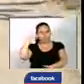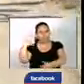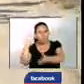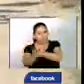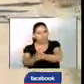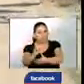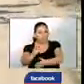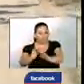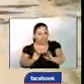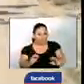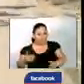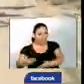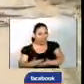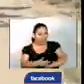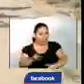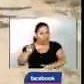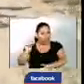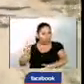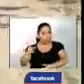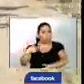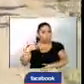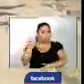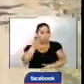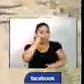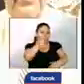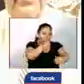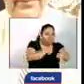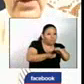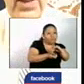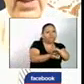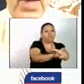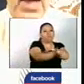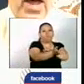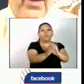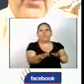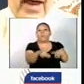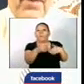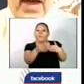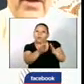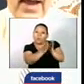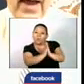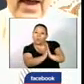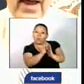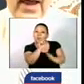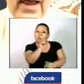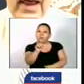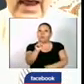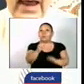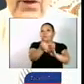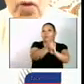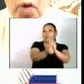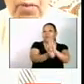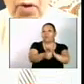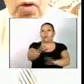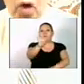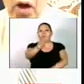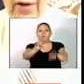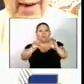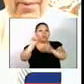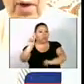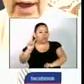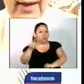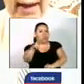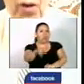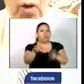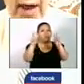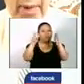pequeños siguen entrando de manera irregular a territorio estadounidense bajo excepciones del título 42 una situación a la que